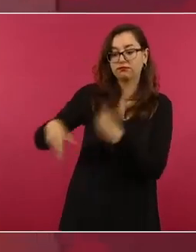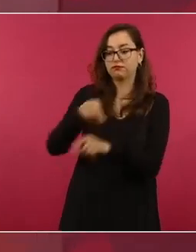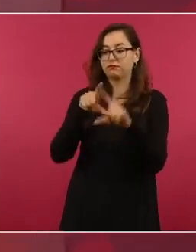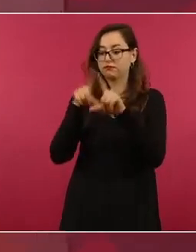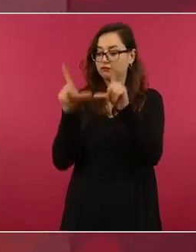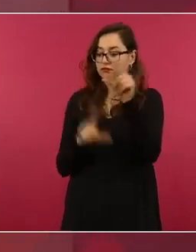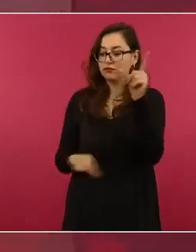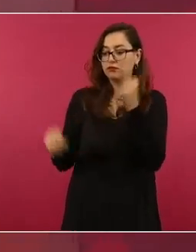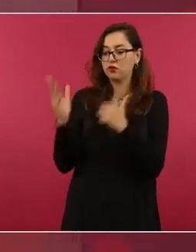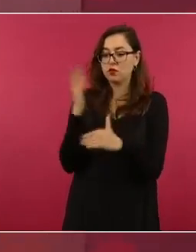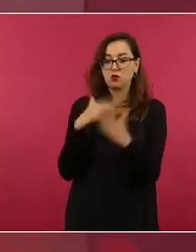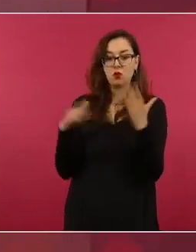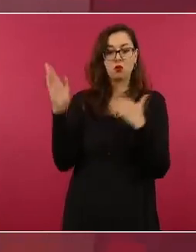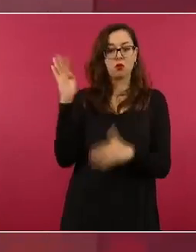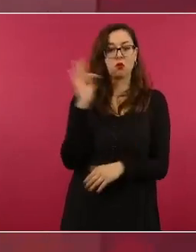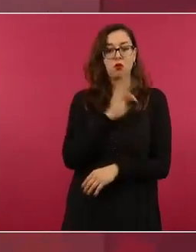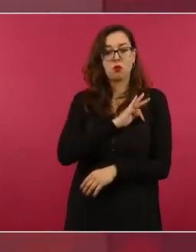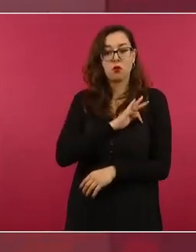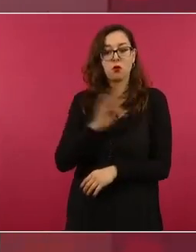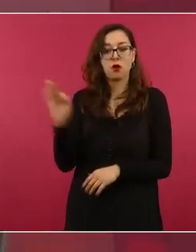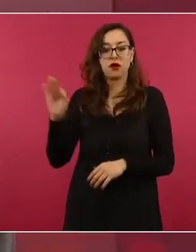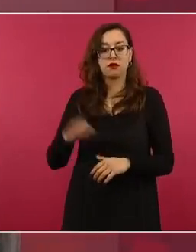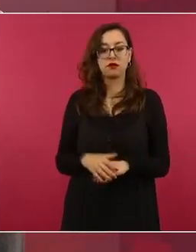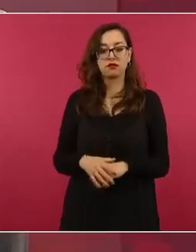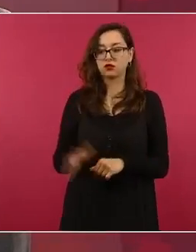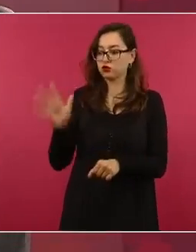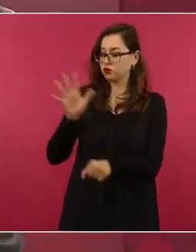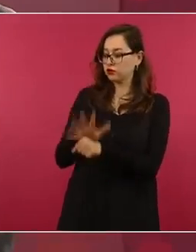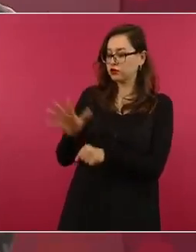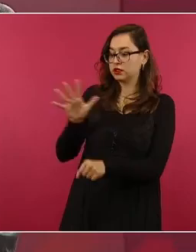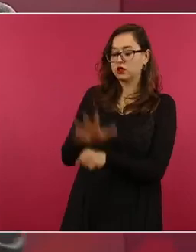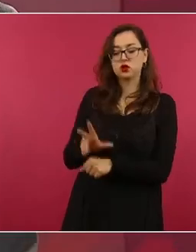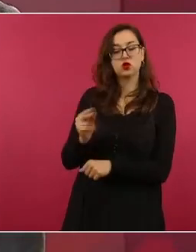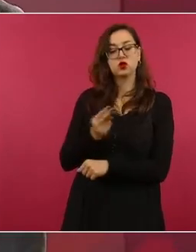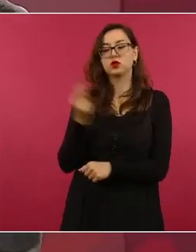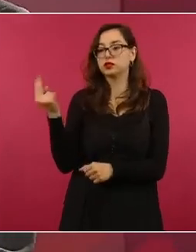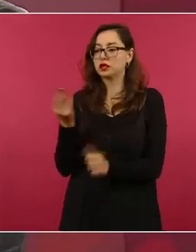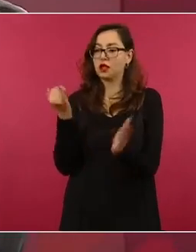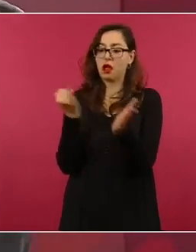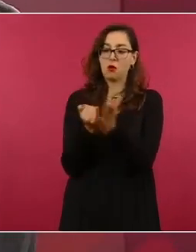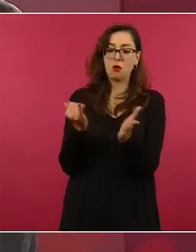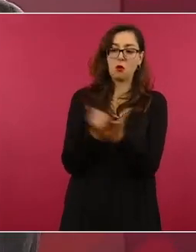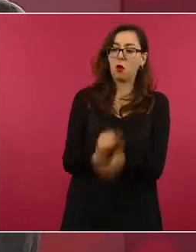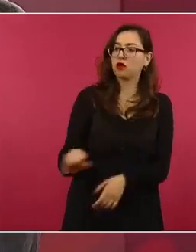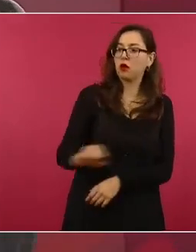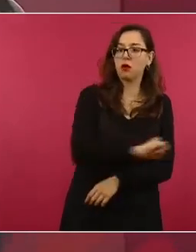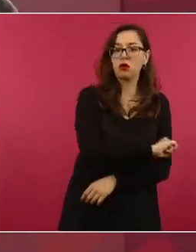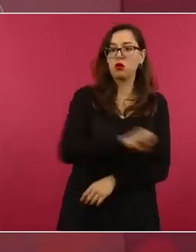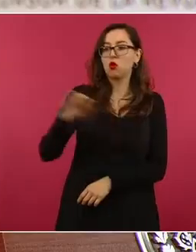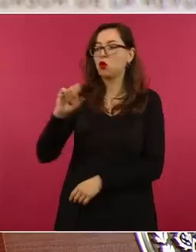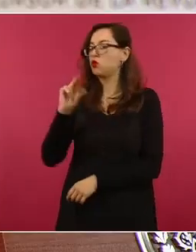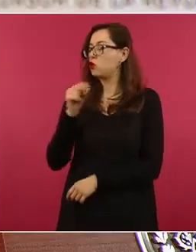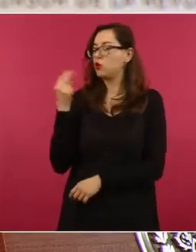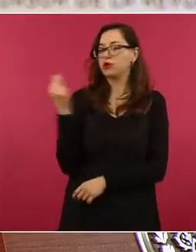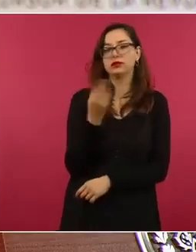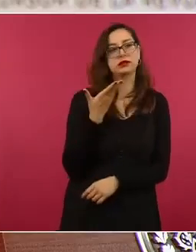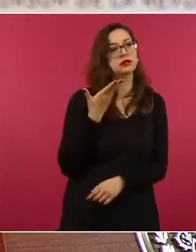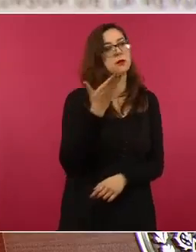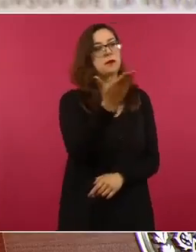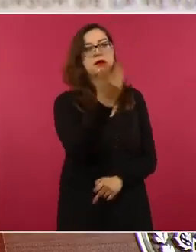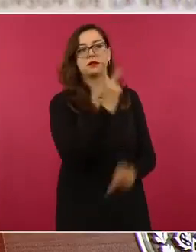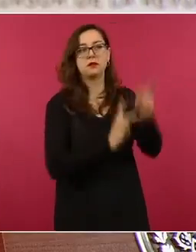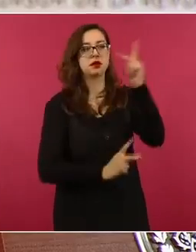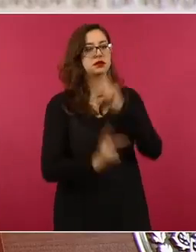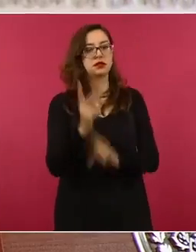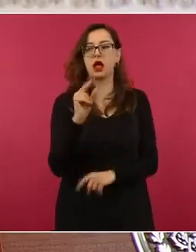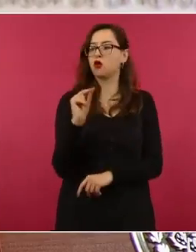alcanza. No hace falta aumentar impuestos, no hace falta endeudar al país, no hacen falta los